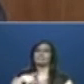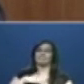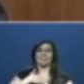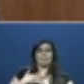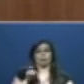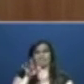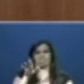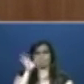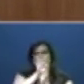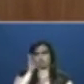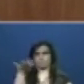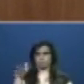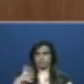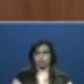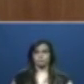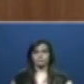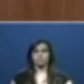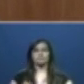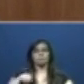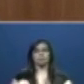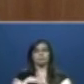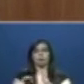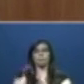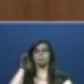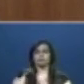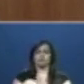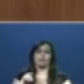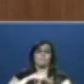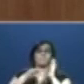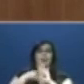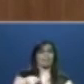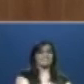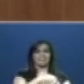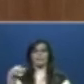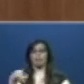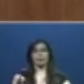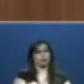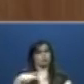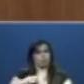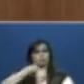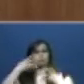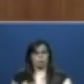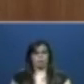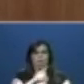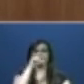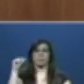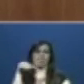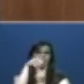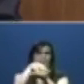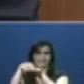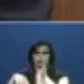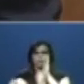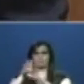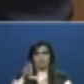15% también Seguiremos adelante con el plan excelencia que está teniendo buenos resultados en los más de 100 centros en los que ya se ha implantado continuaremos